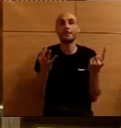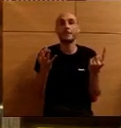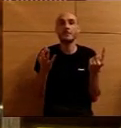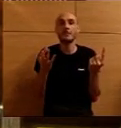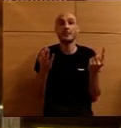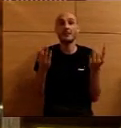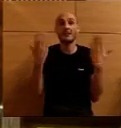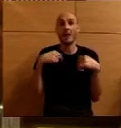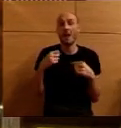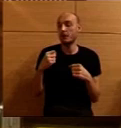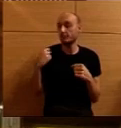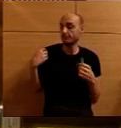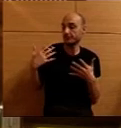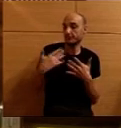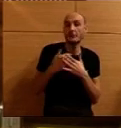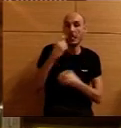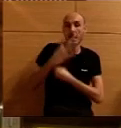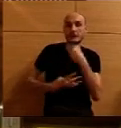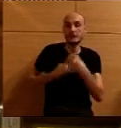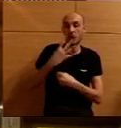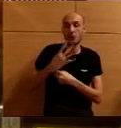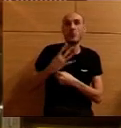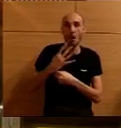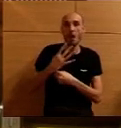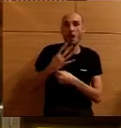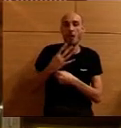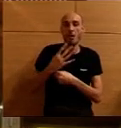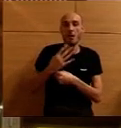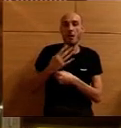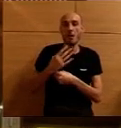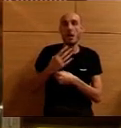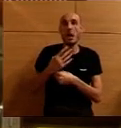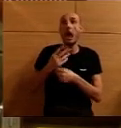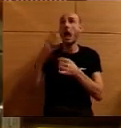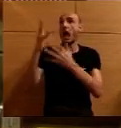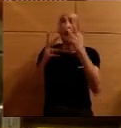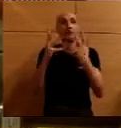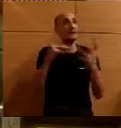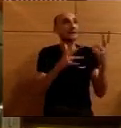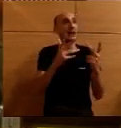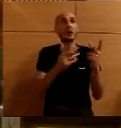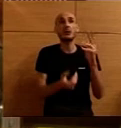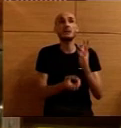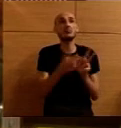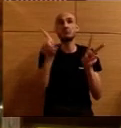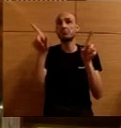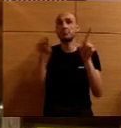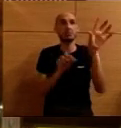portem una legislatura en la que s'han aguant llocs a altres administracions més que en la